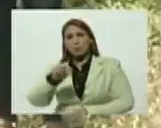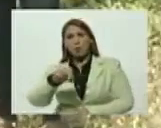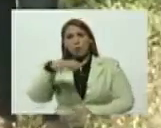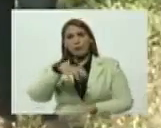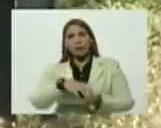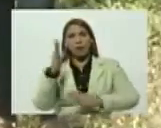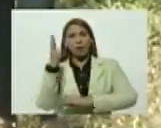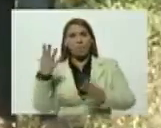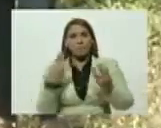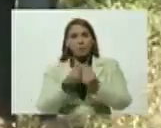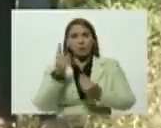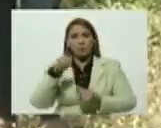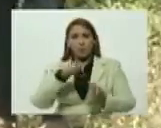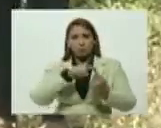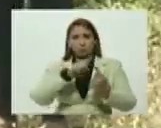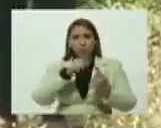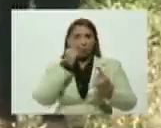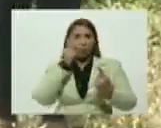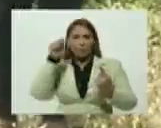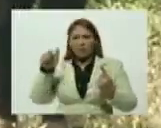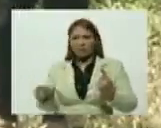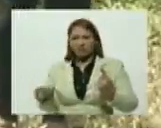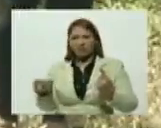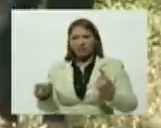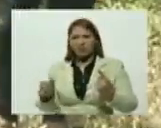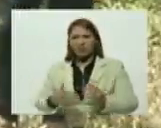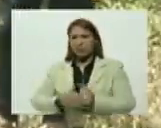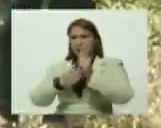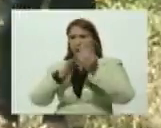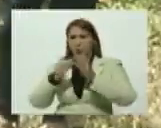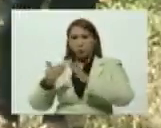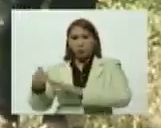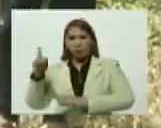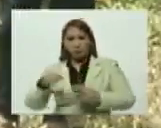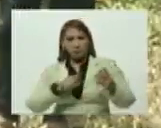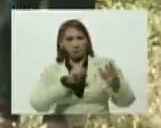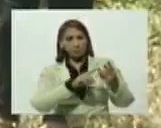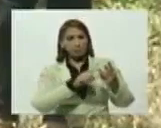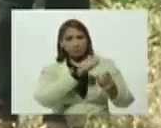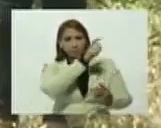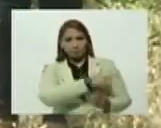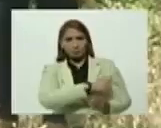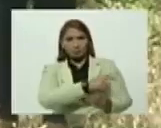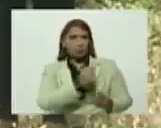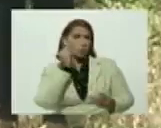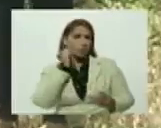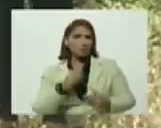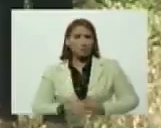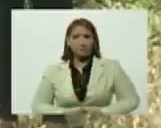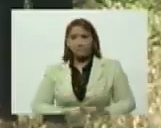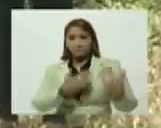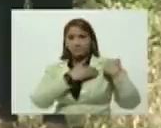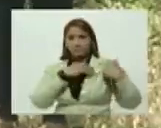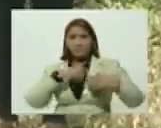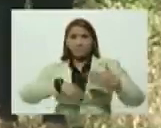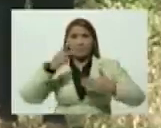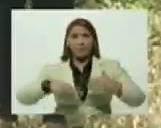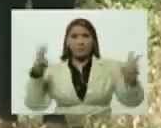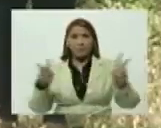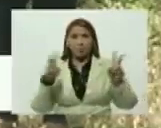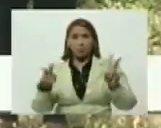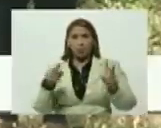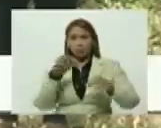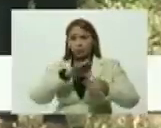encuentro acompañada de Ángel Prado, quien es líder de la comuna, y de Jennifer Lamus, responsable del Plan Victoria